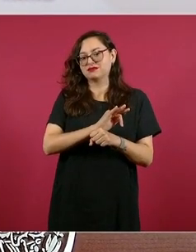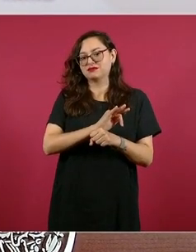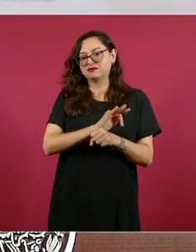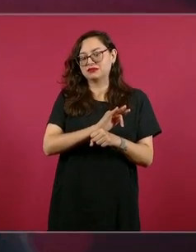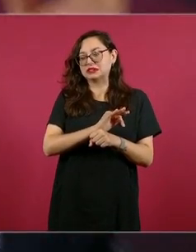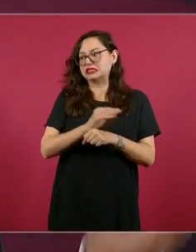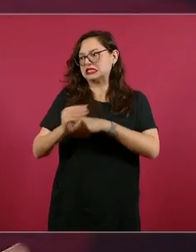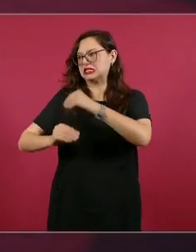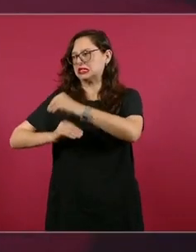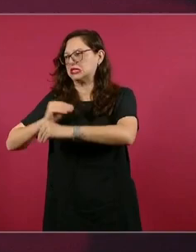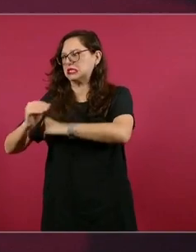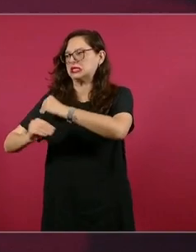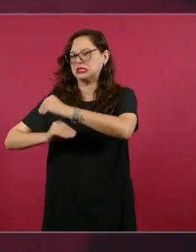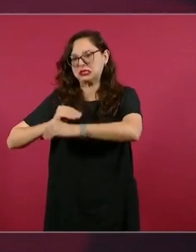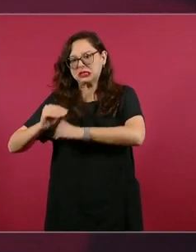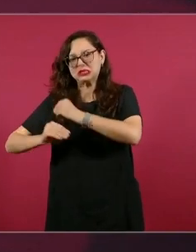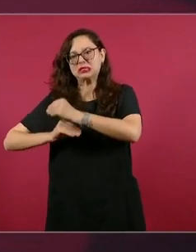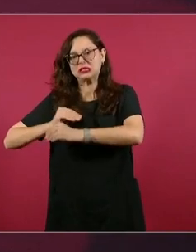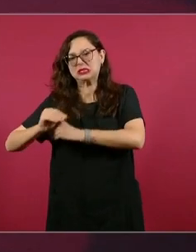con sus amigos,